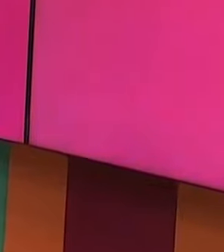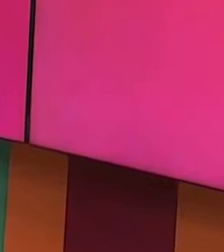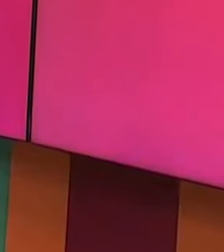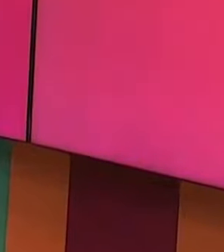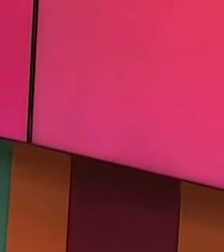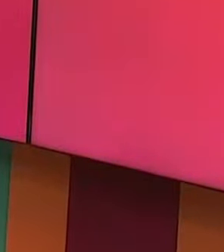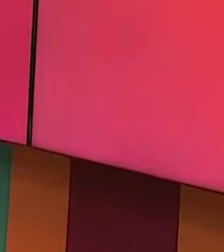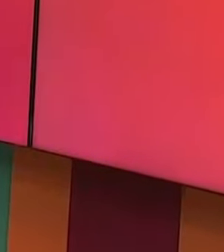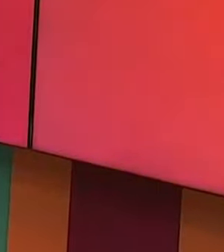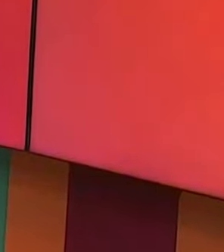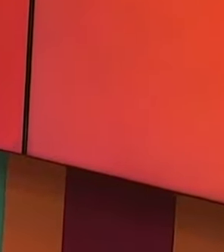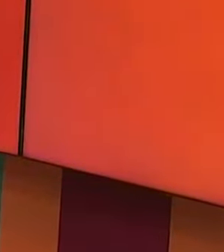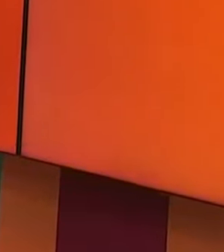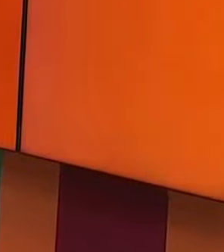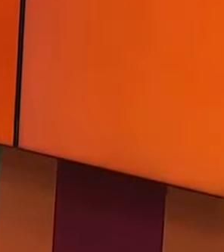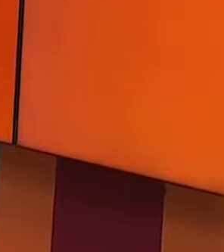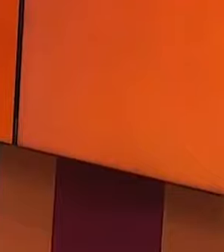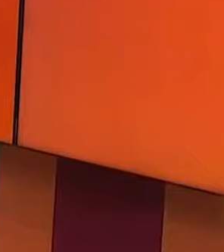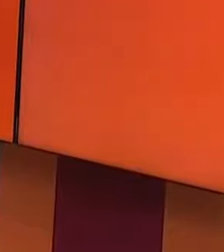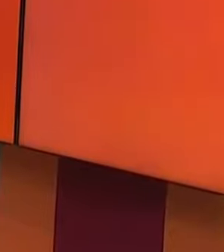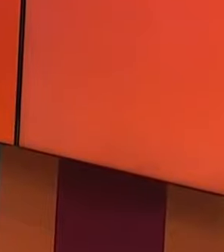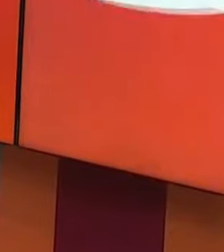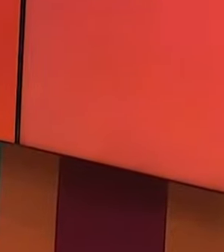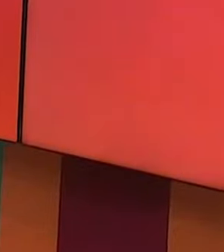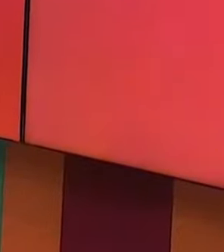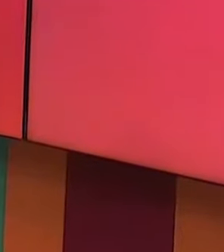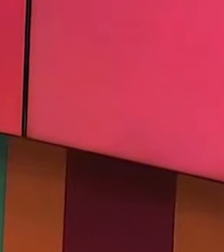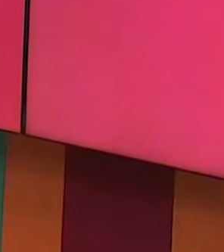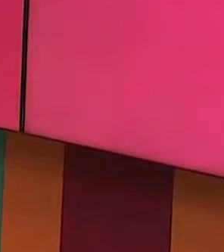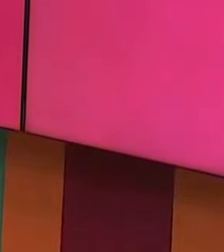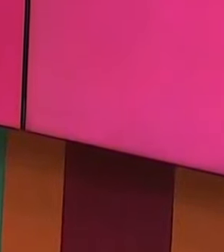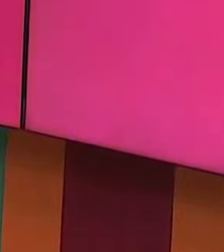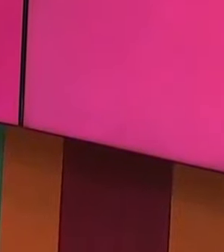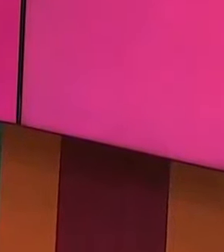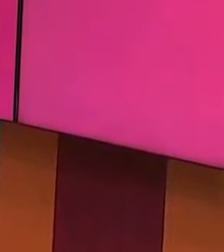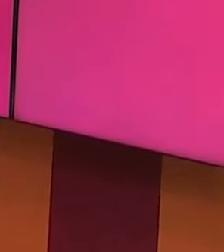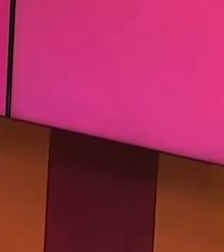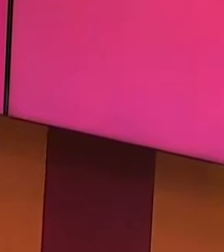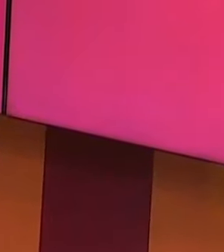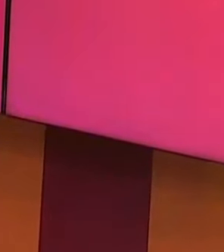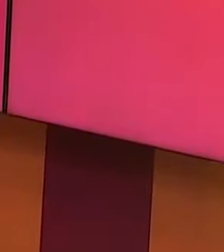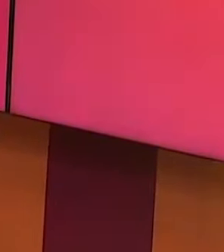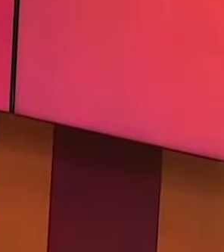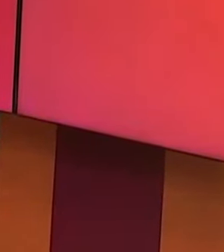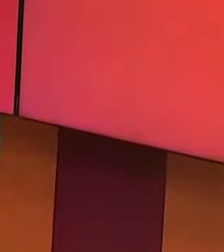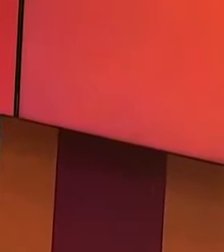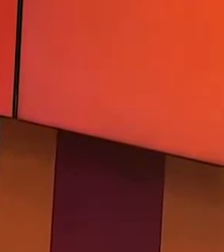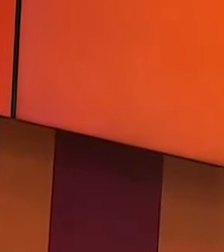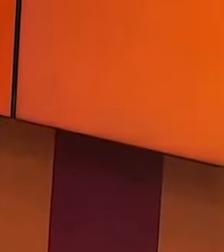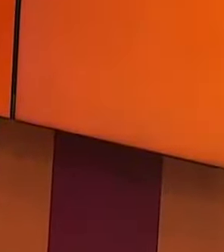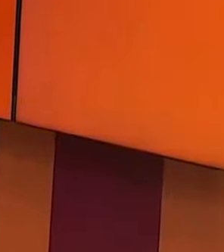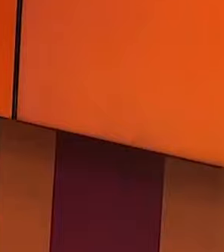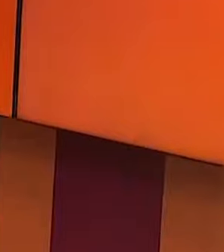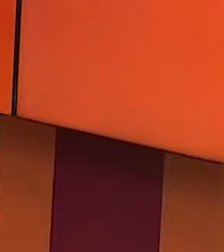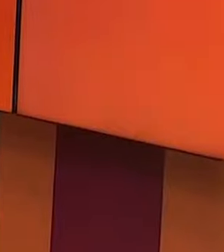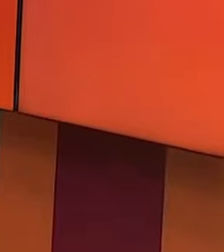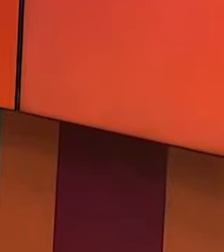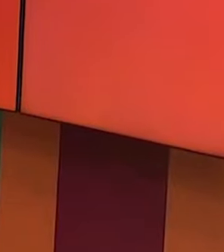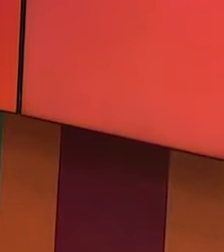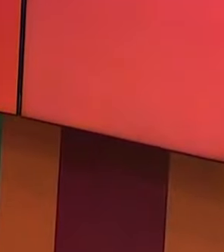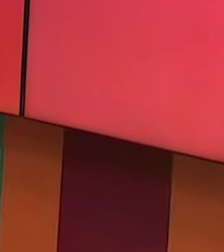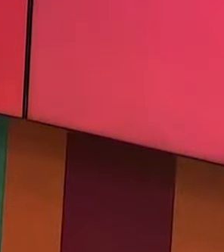dedicado a ellos. Así que tenemos a un experto, no se pierdan un programa muy interesante, de algo que quizás todo el mundo conoce, y tendremos un sabio